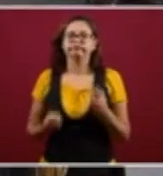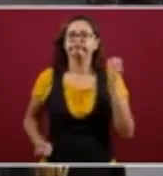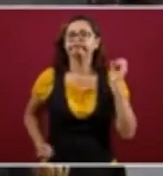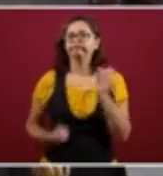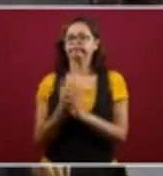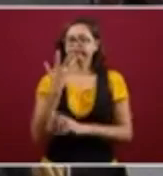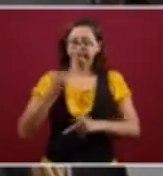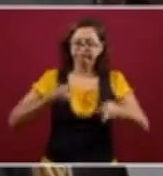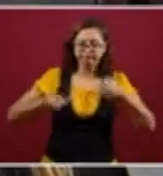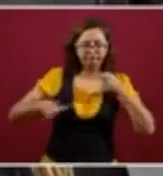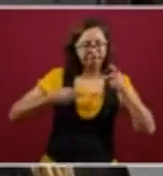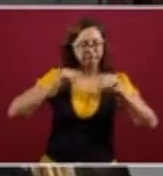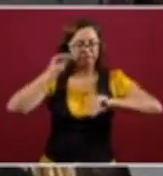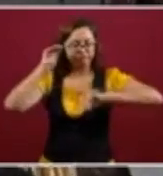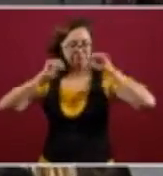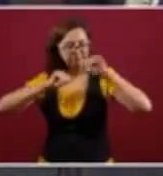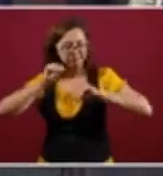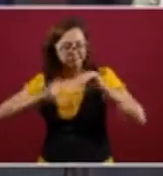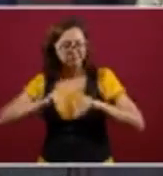porque